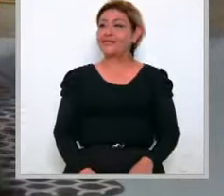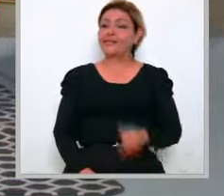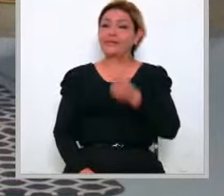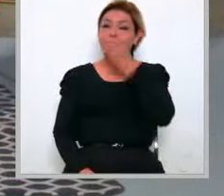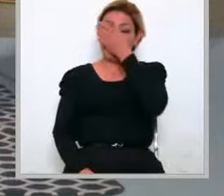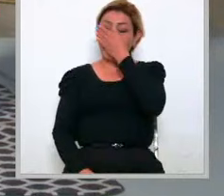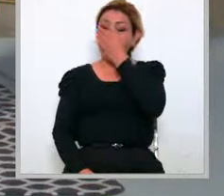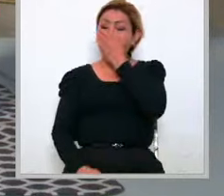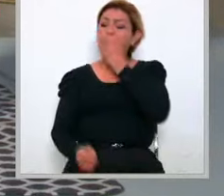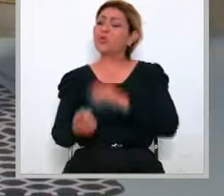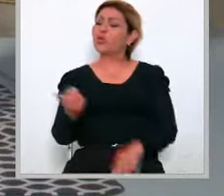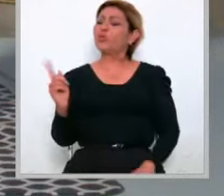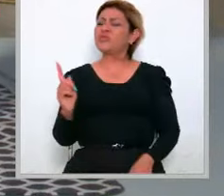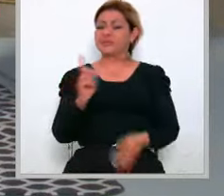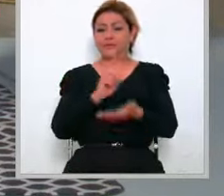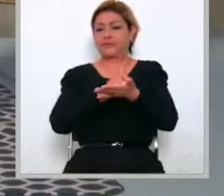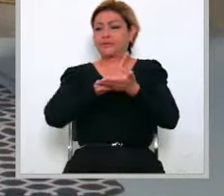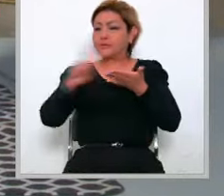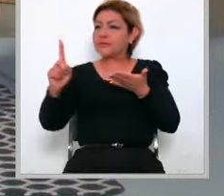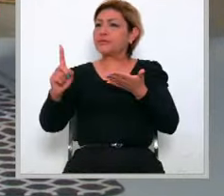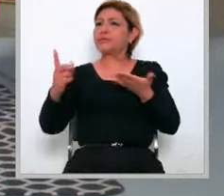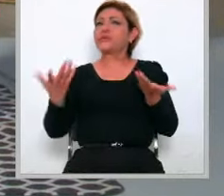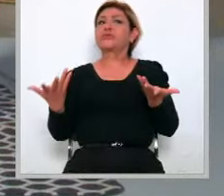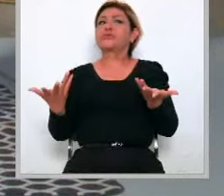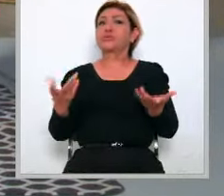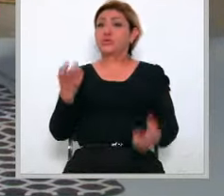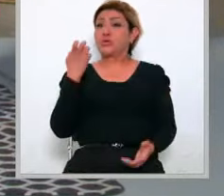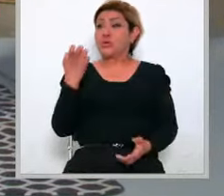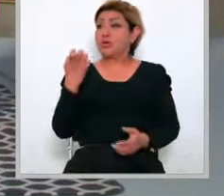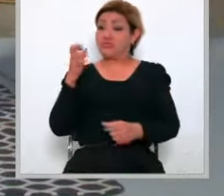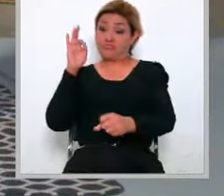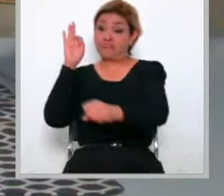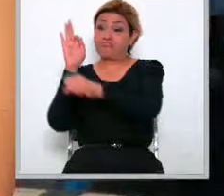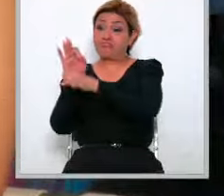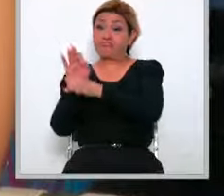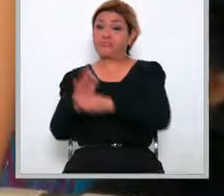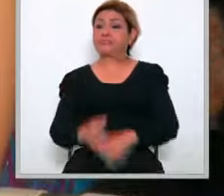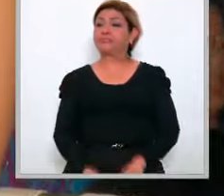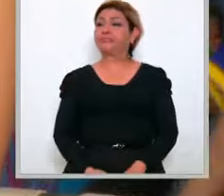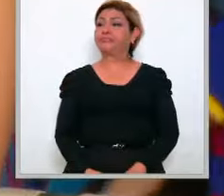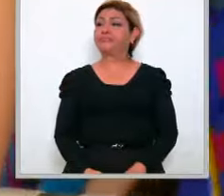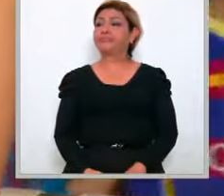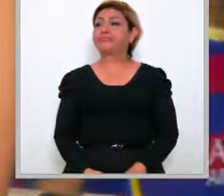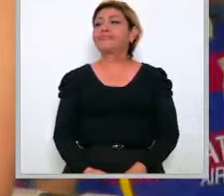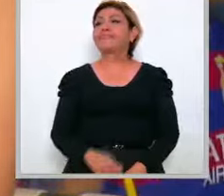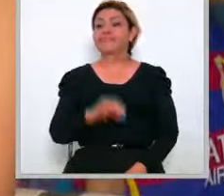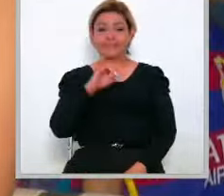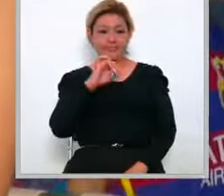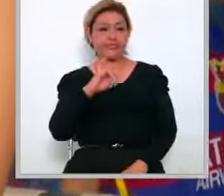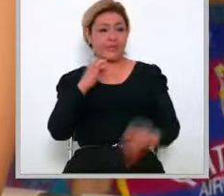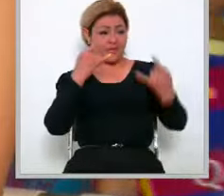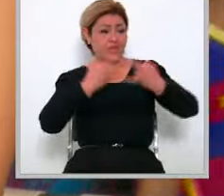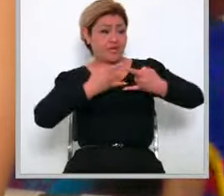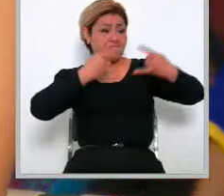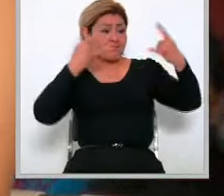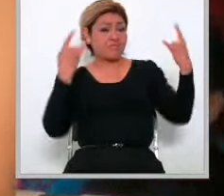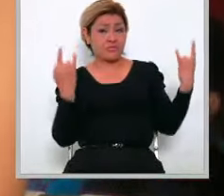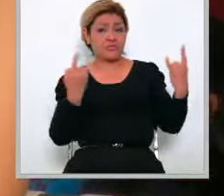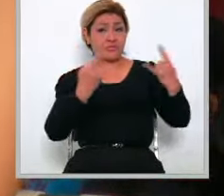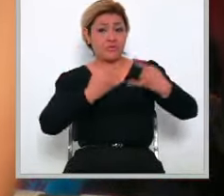como impulsores de los derechos? ¿Me parece? Iniciamos contigo, Xochitl. Pues ha sido una experiencia muy bonita porque